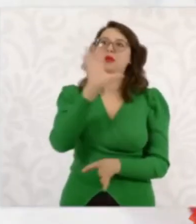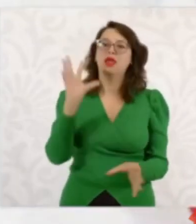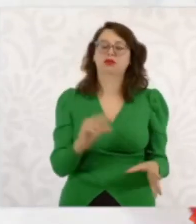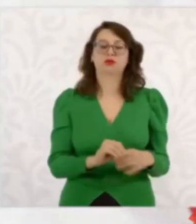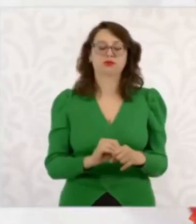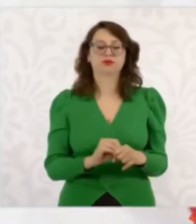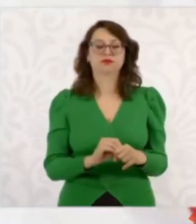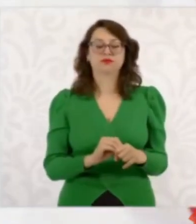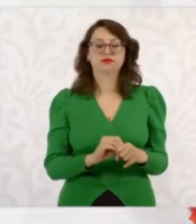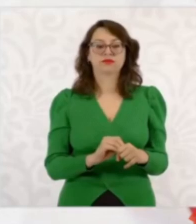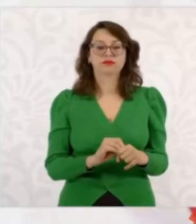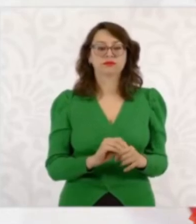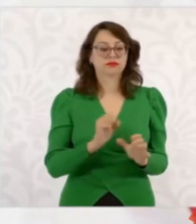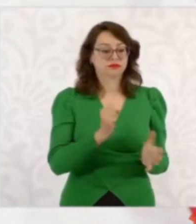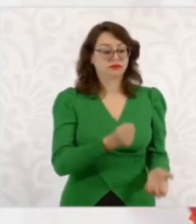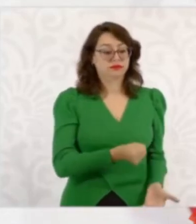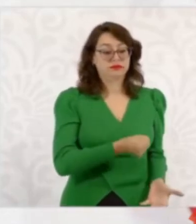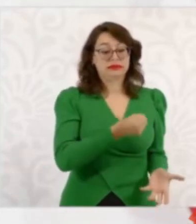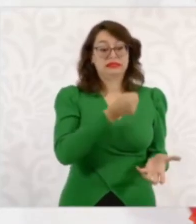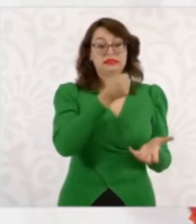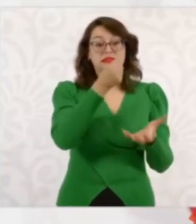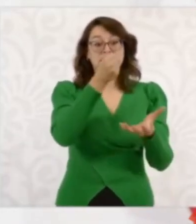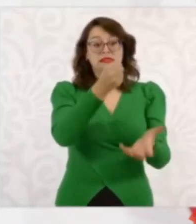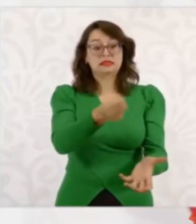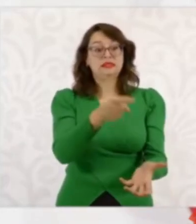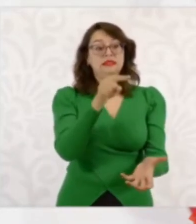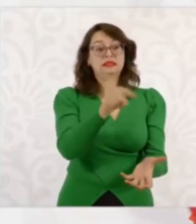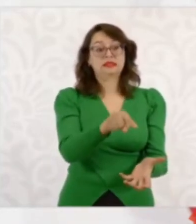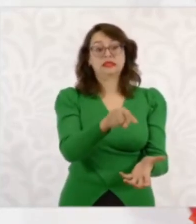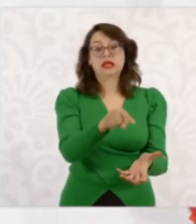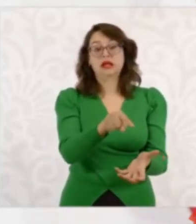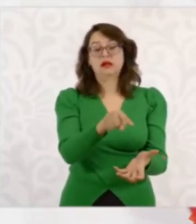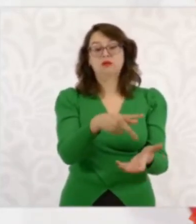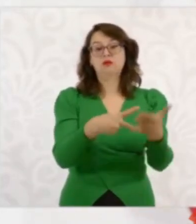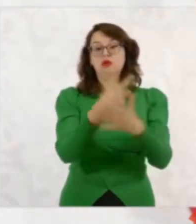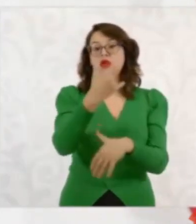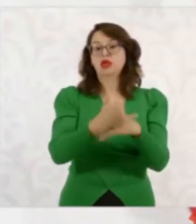Y en cuanto la asignan, cambian el proyecto ejecutivo.